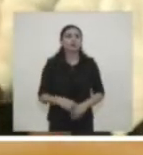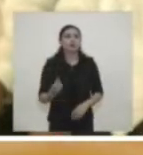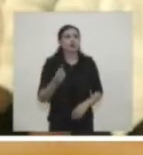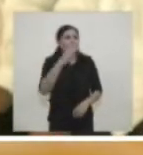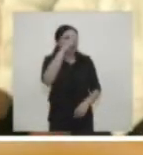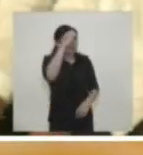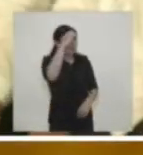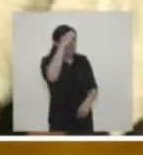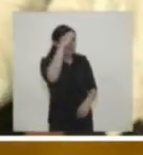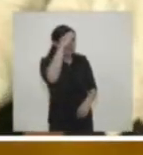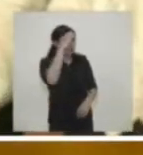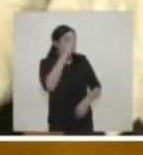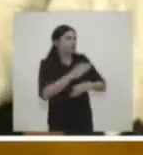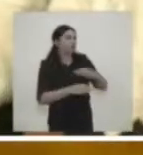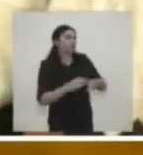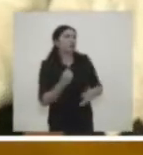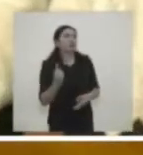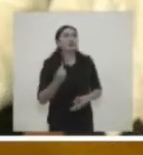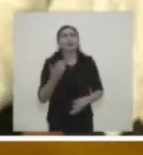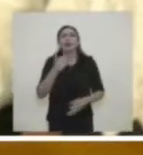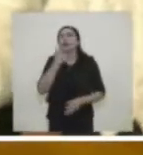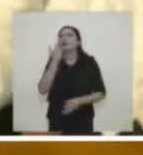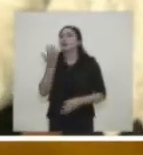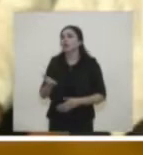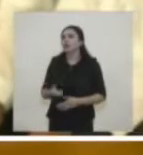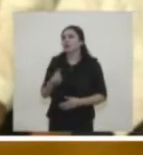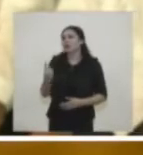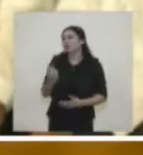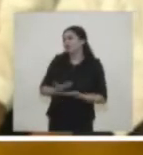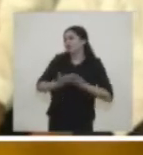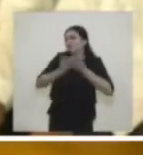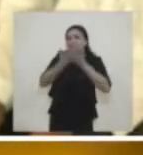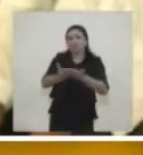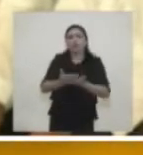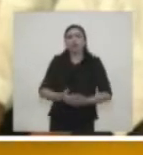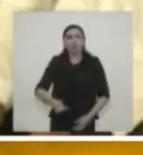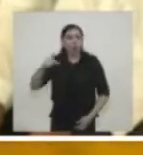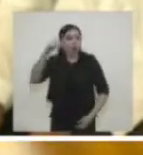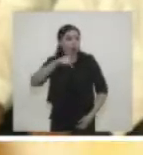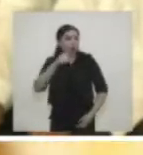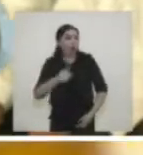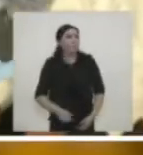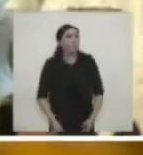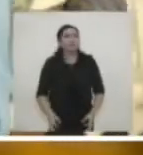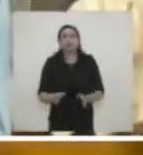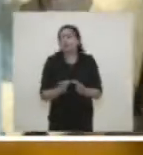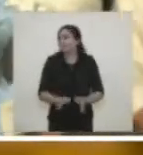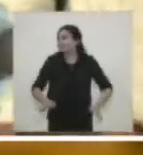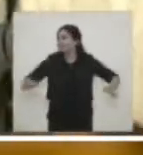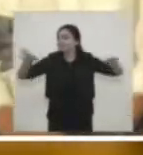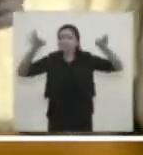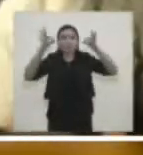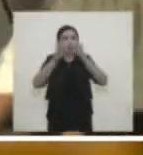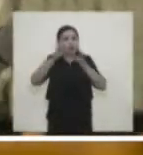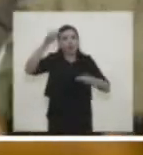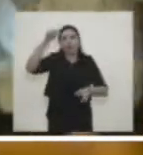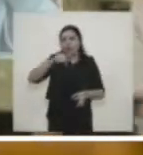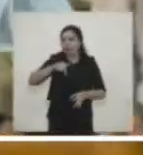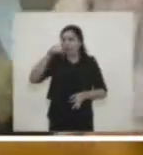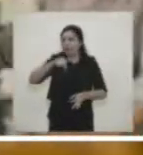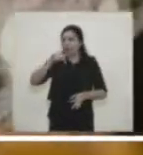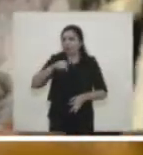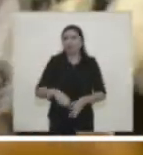manos limpias, sino a una sociedad que está, insisto, ávida de que sus representantes populares compartan sus mismos